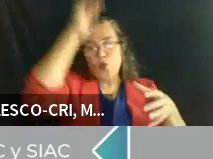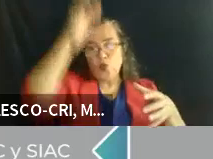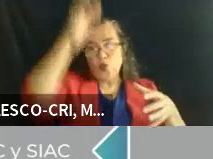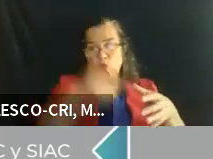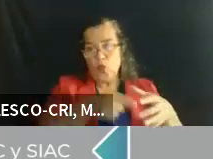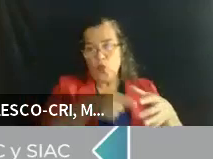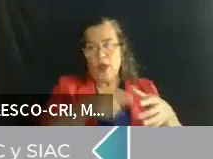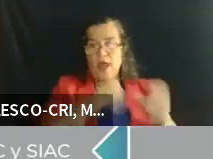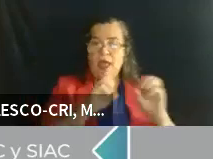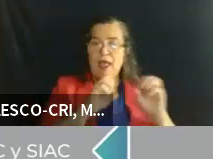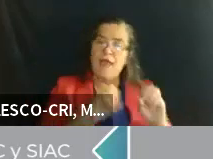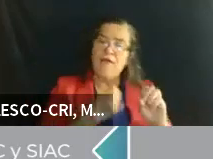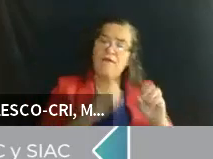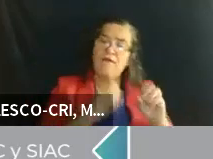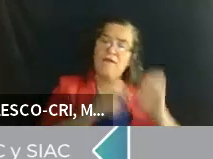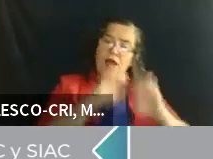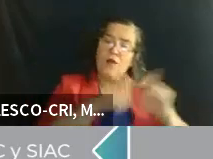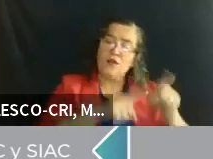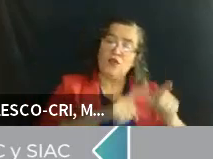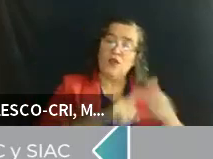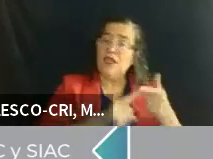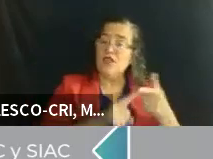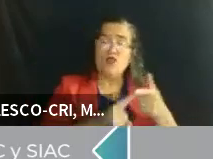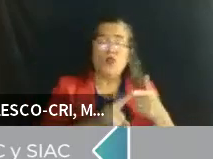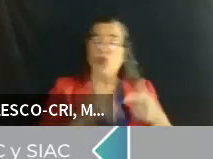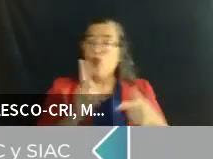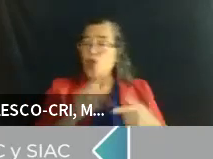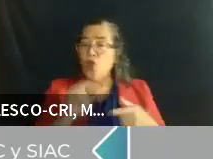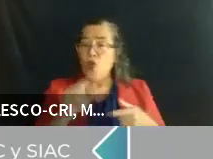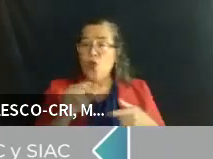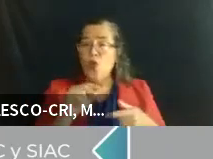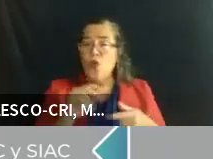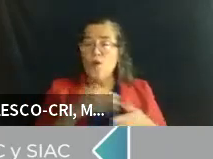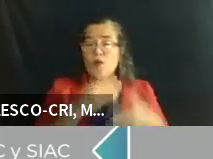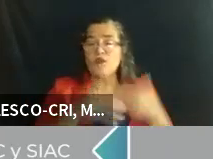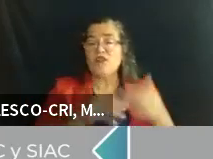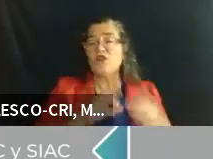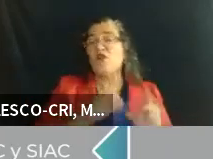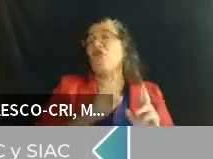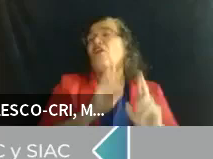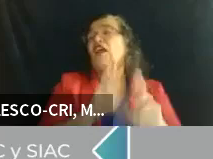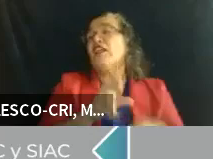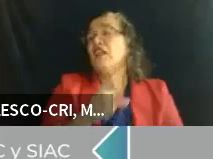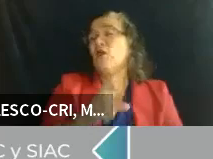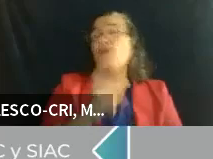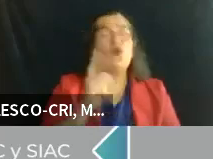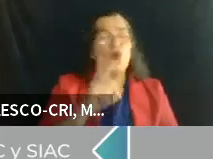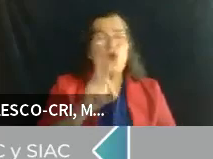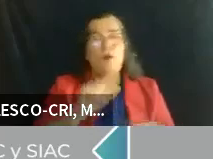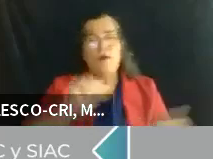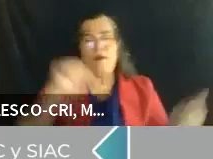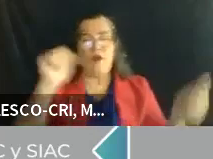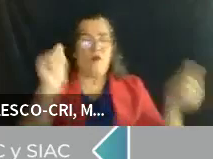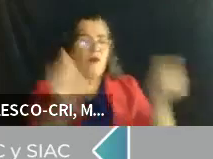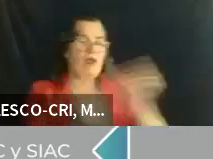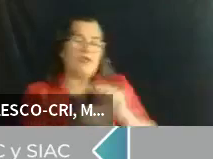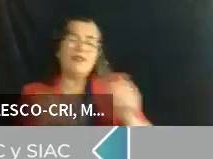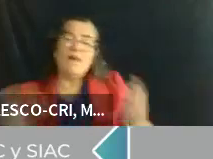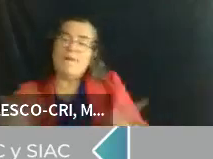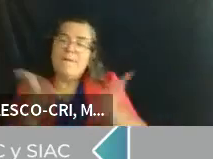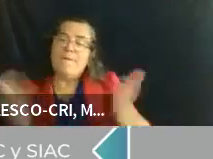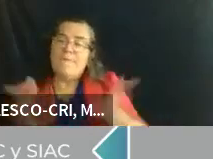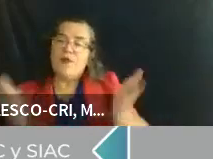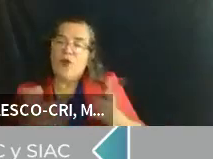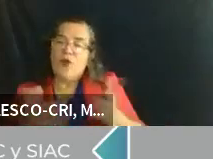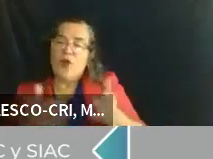va a dejar de ser un proceso reactivo para convertirse en un proceso proactivo. La propia institución promueve